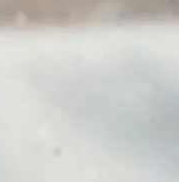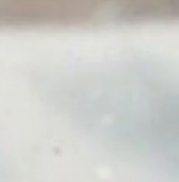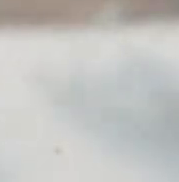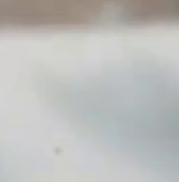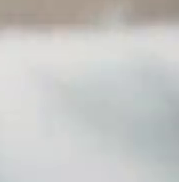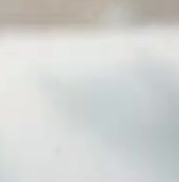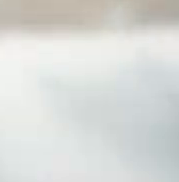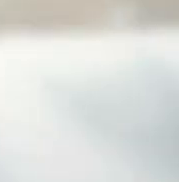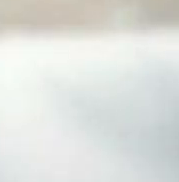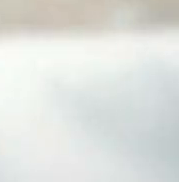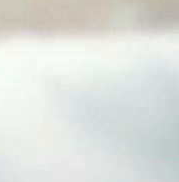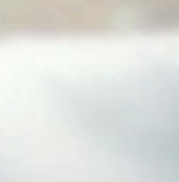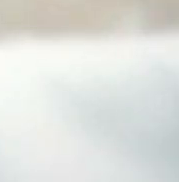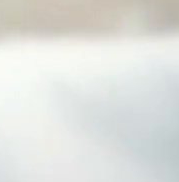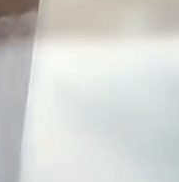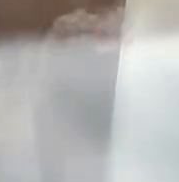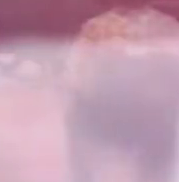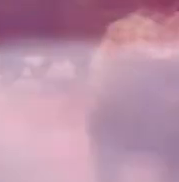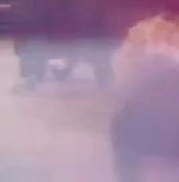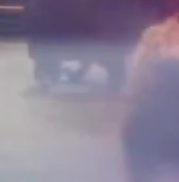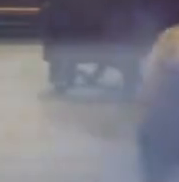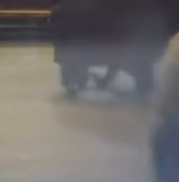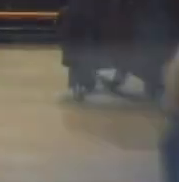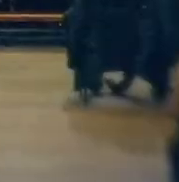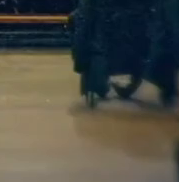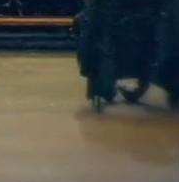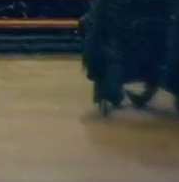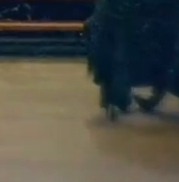nuestro servicio de Santa Cena en vivo